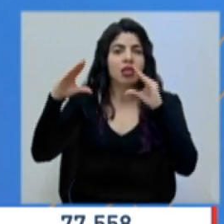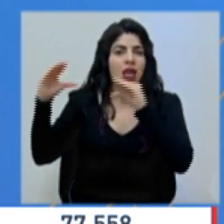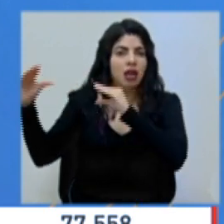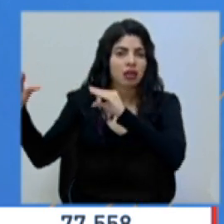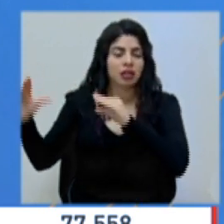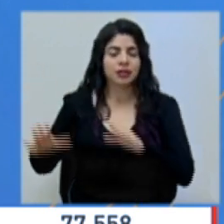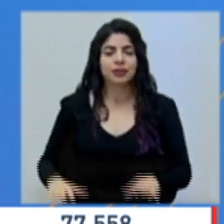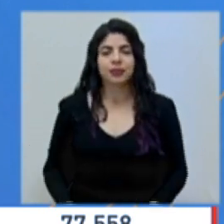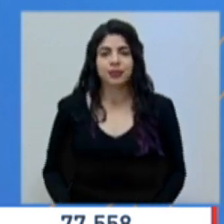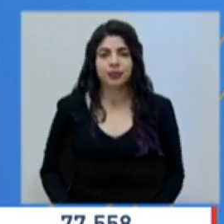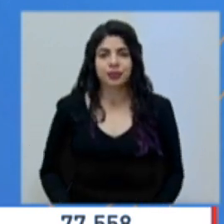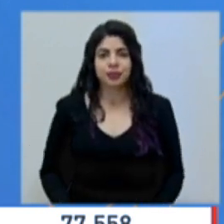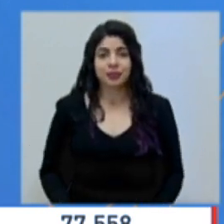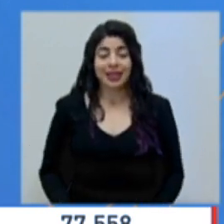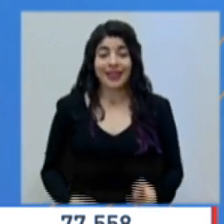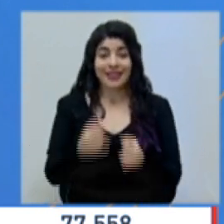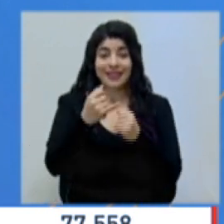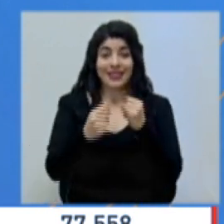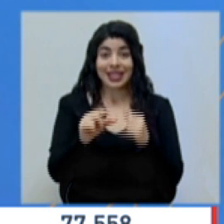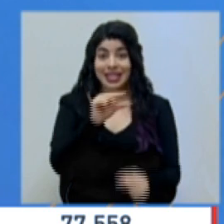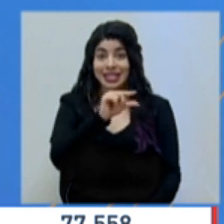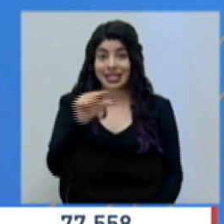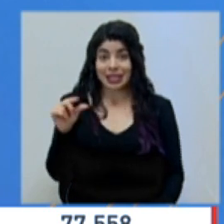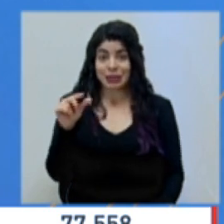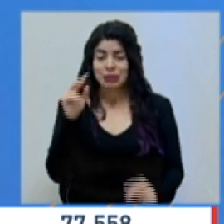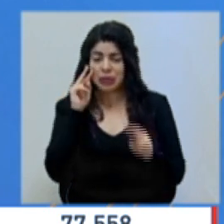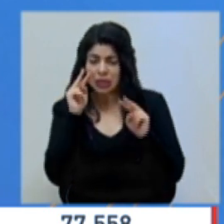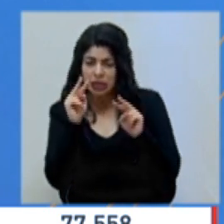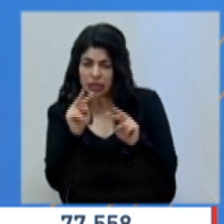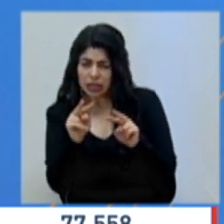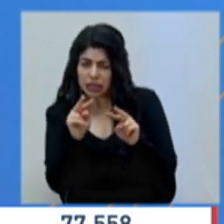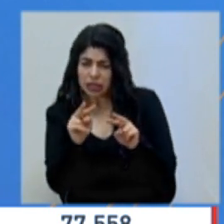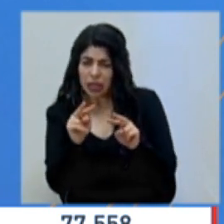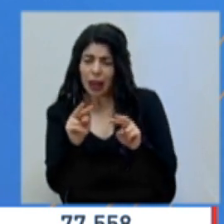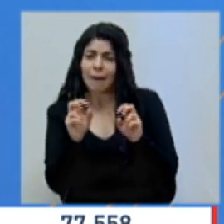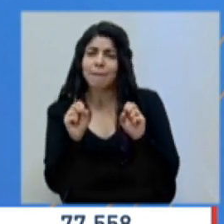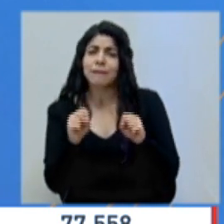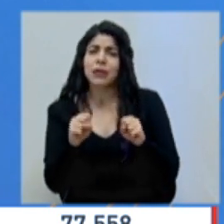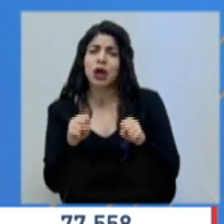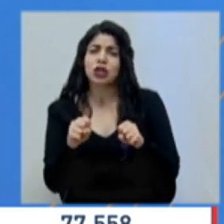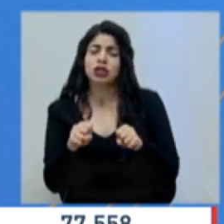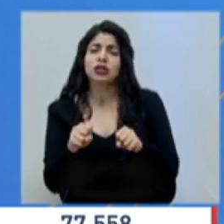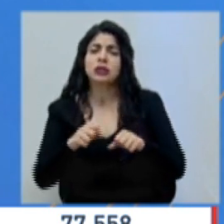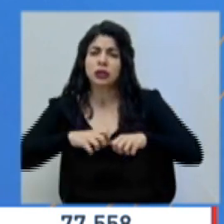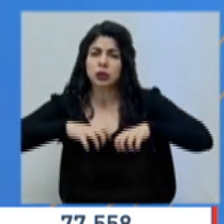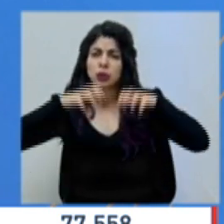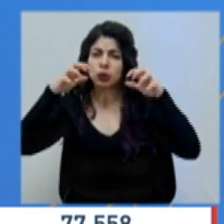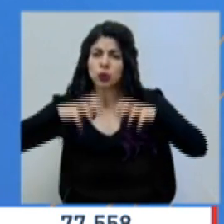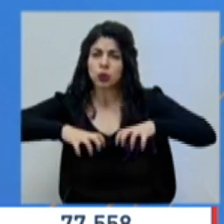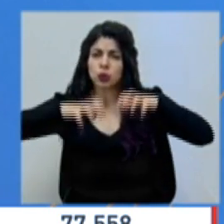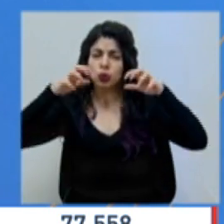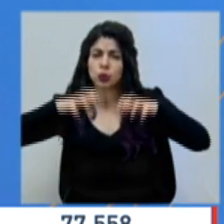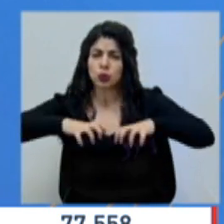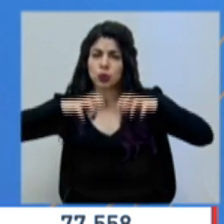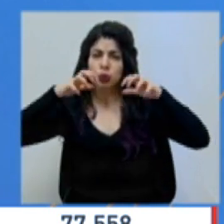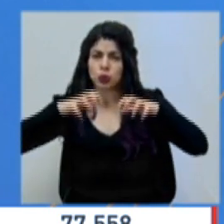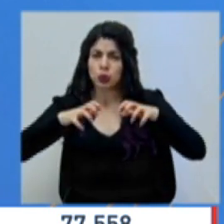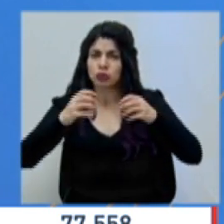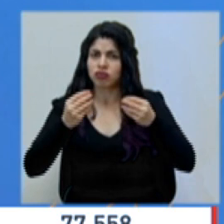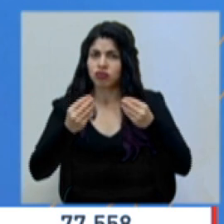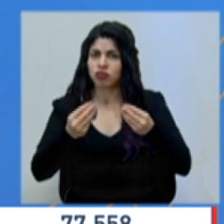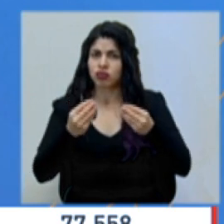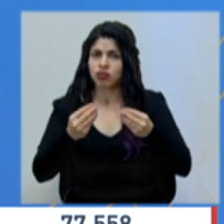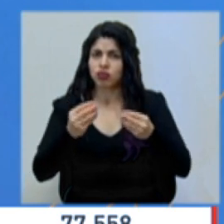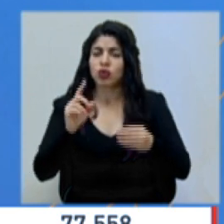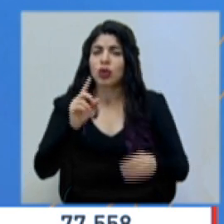tardes. El fin de semana estamos previendo tener una condición lluviosa importante